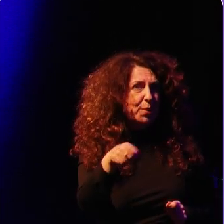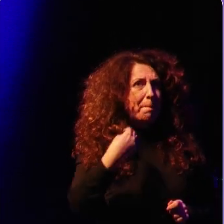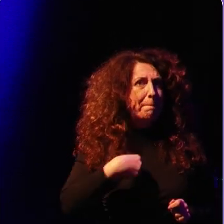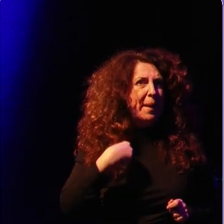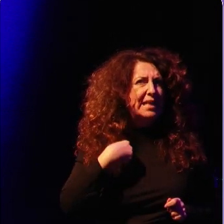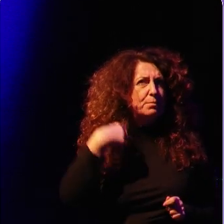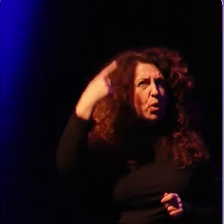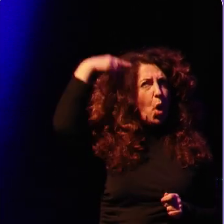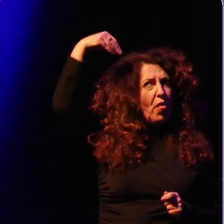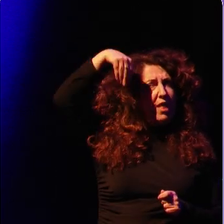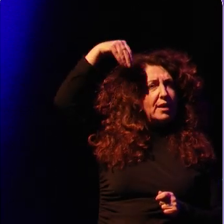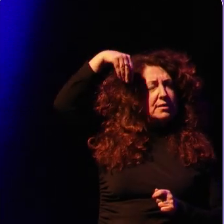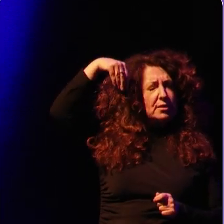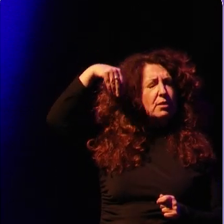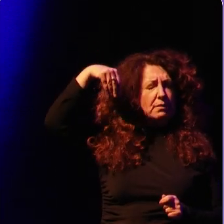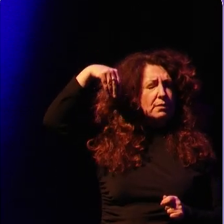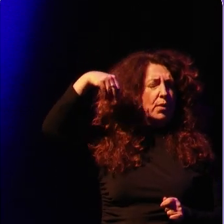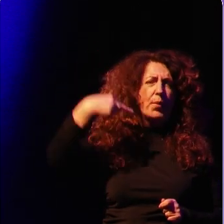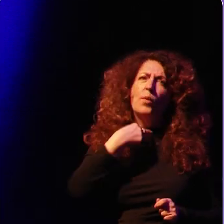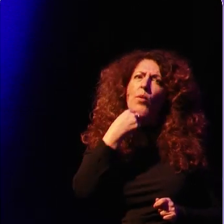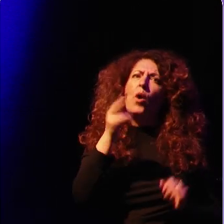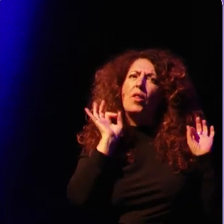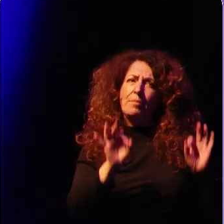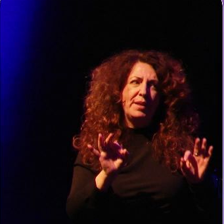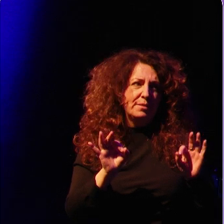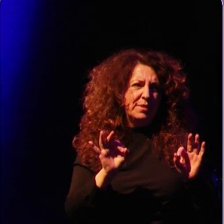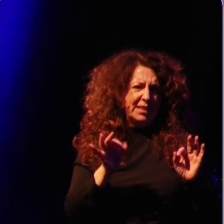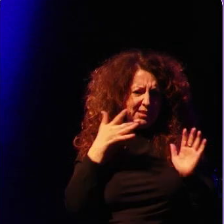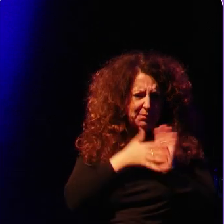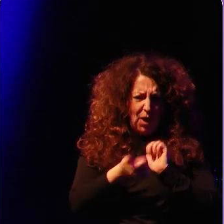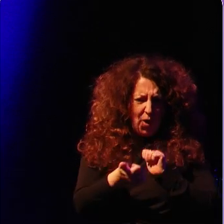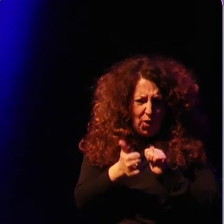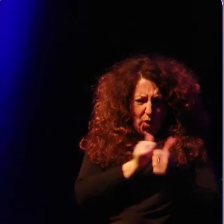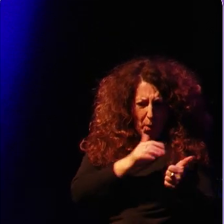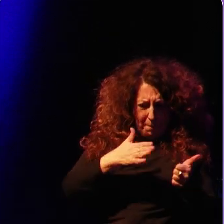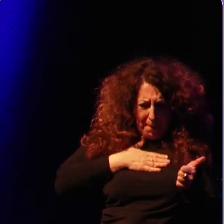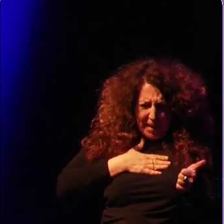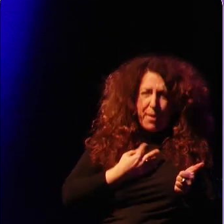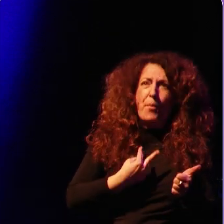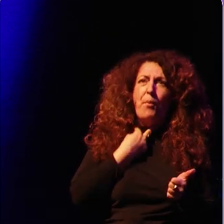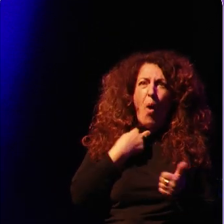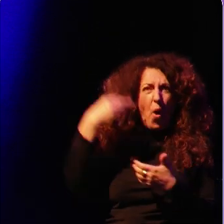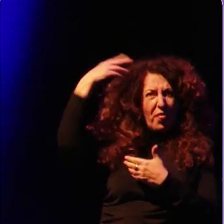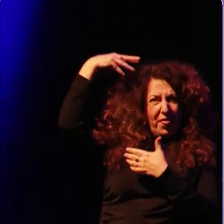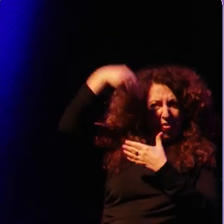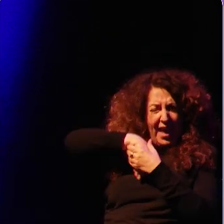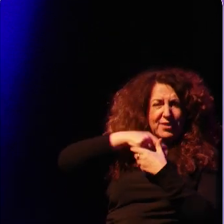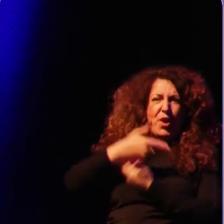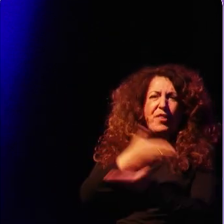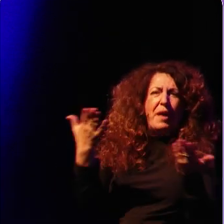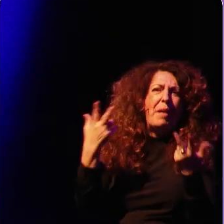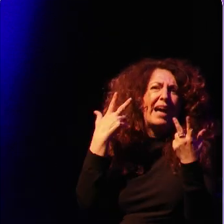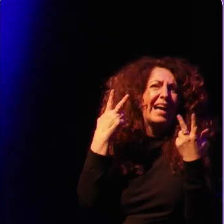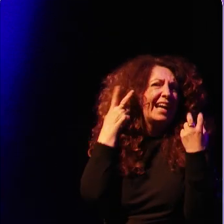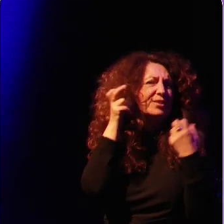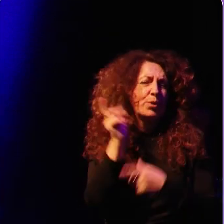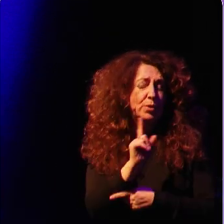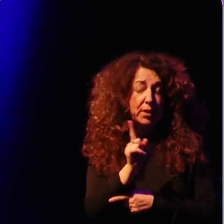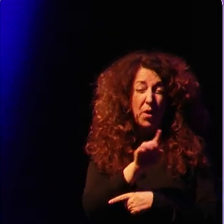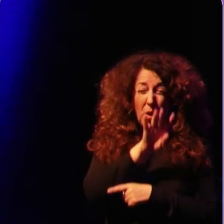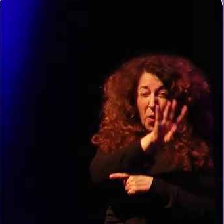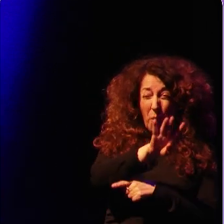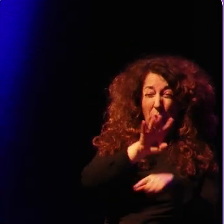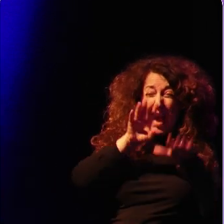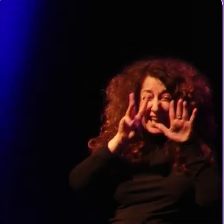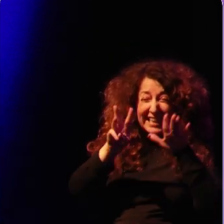de mi cabeza cuando yo hablo. Es decir, me has copiado mi voz, tío. En 48 segundos con